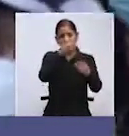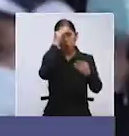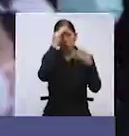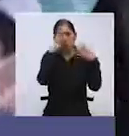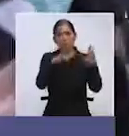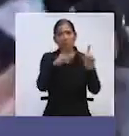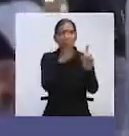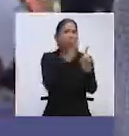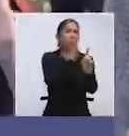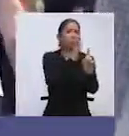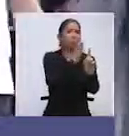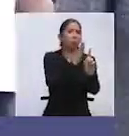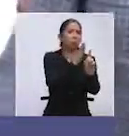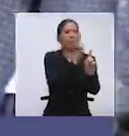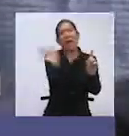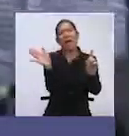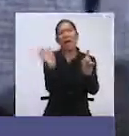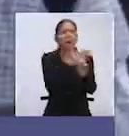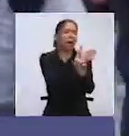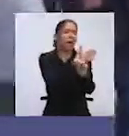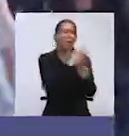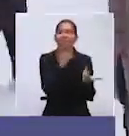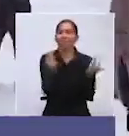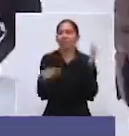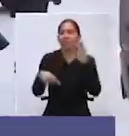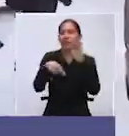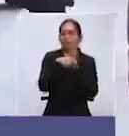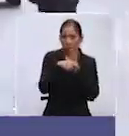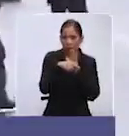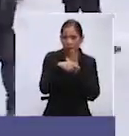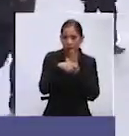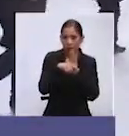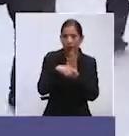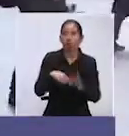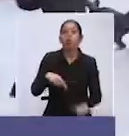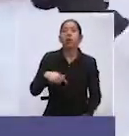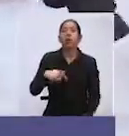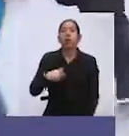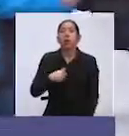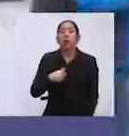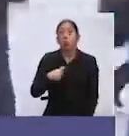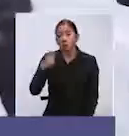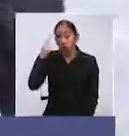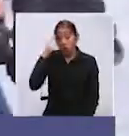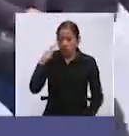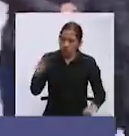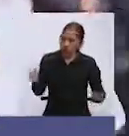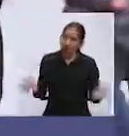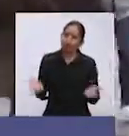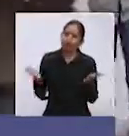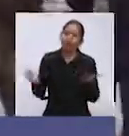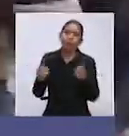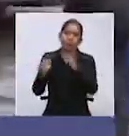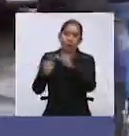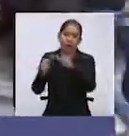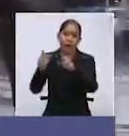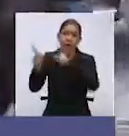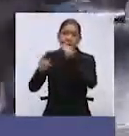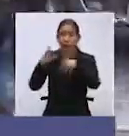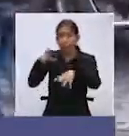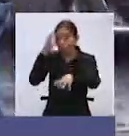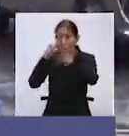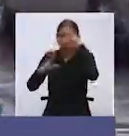negativo. Nosotros tenemos que más bien alentar. La población ha adquirido una disciplina que es digno